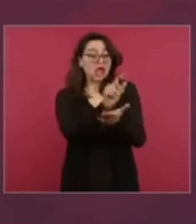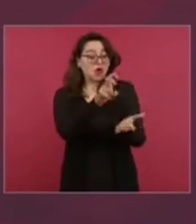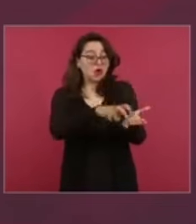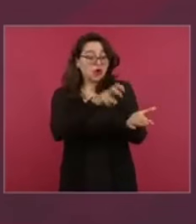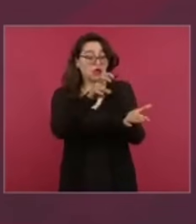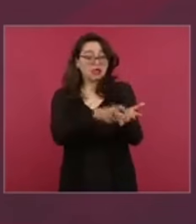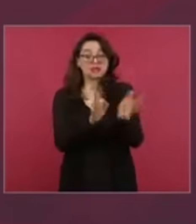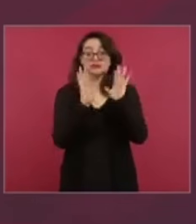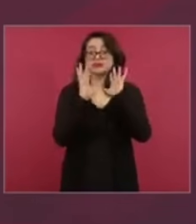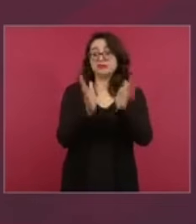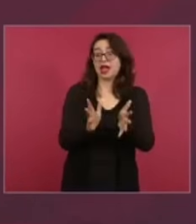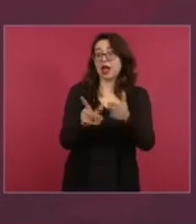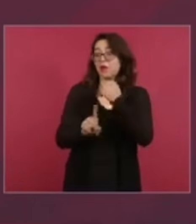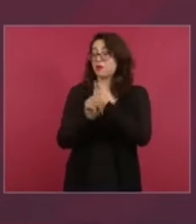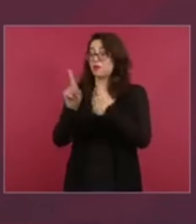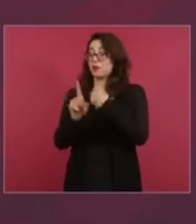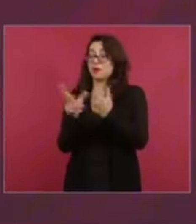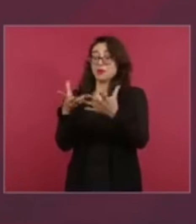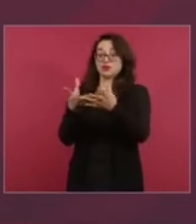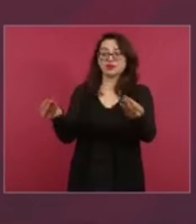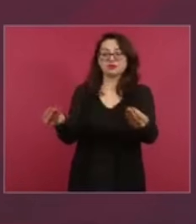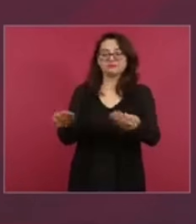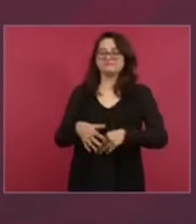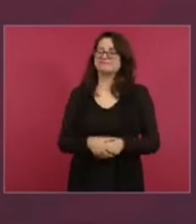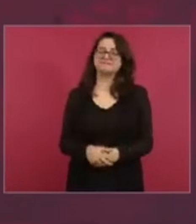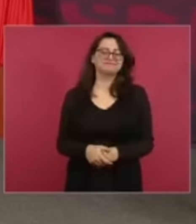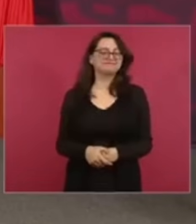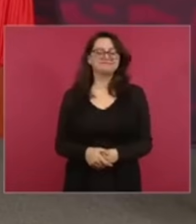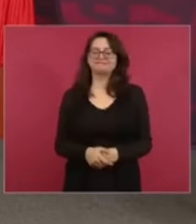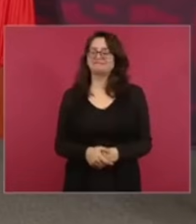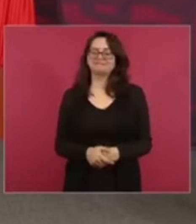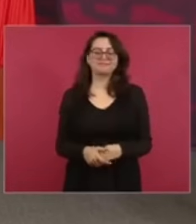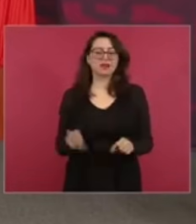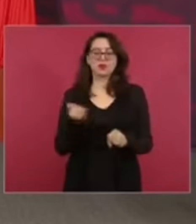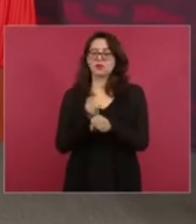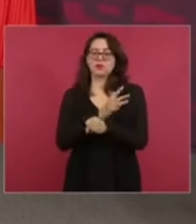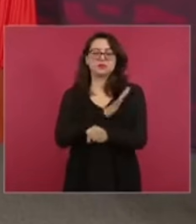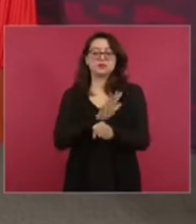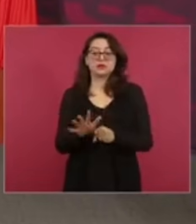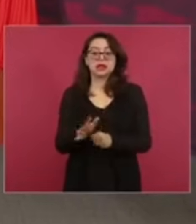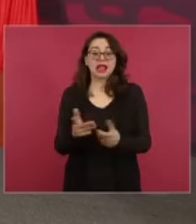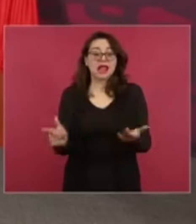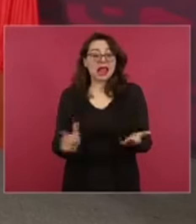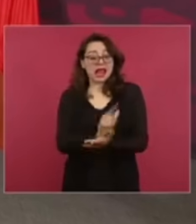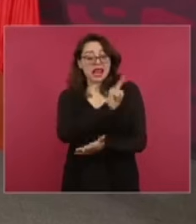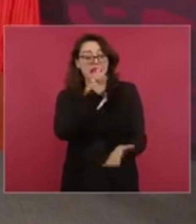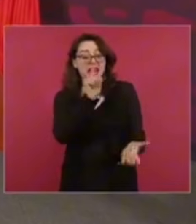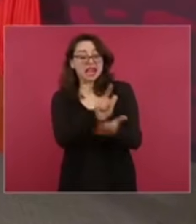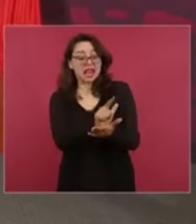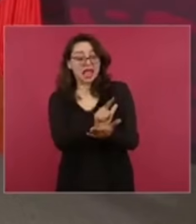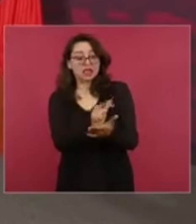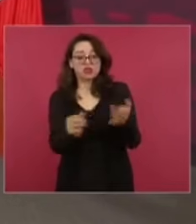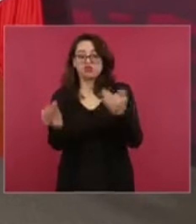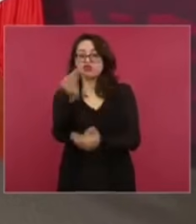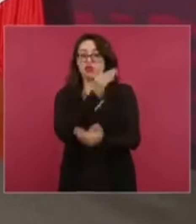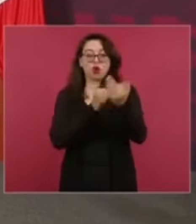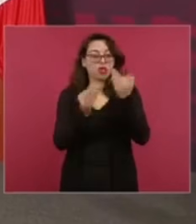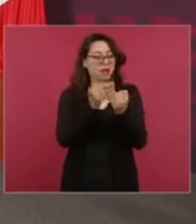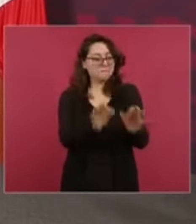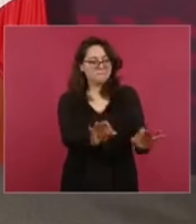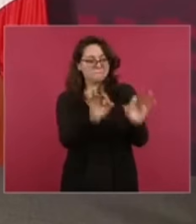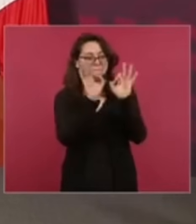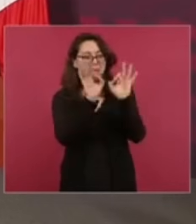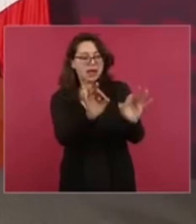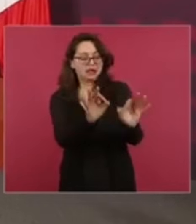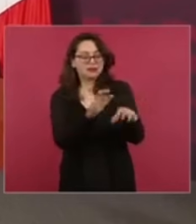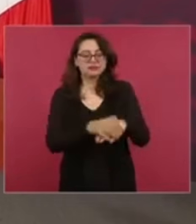porque no hay ninguna ley que diga que se permite robar no